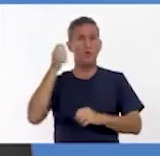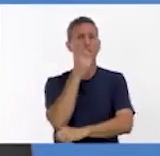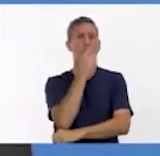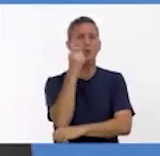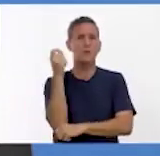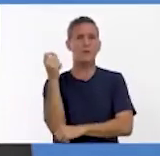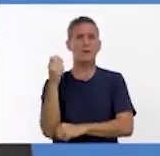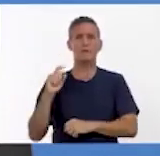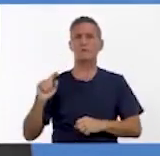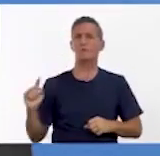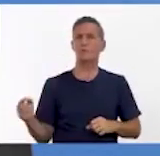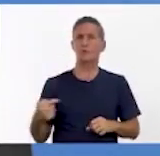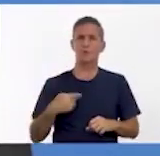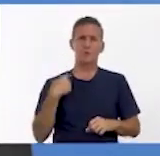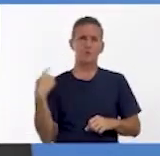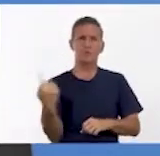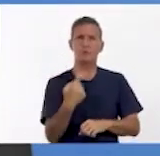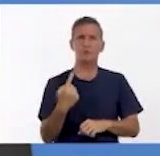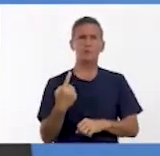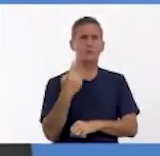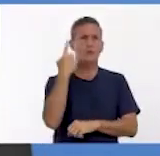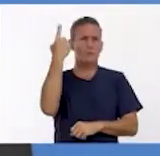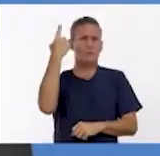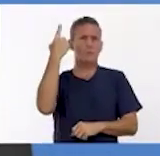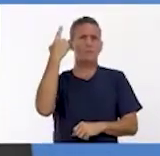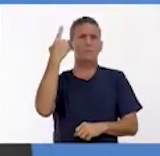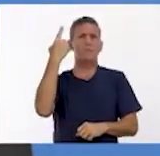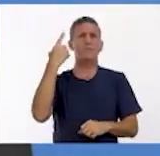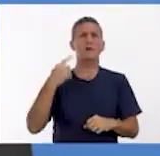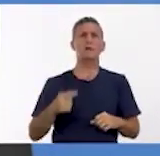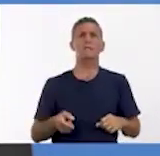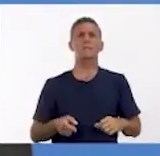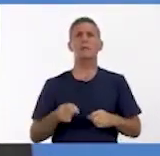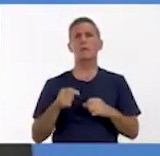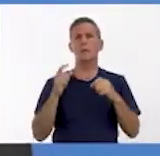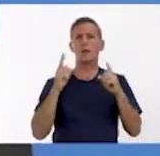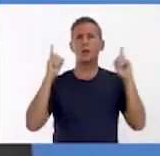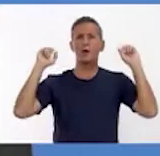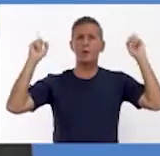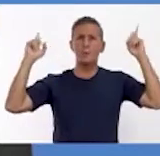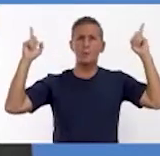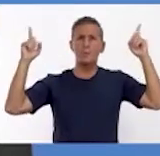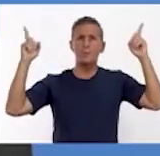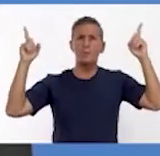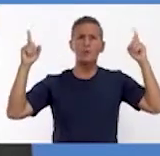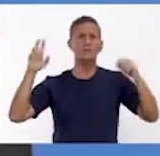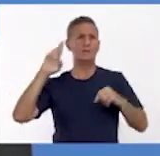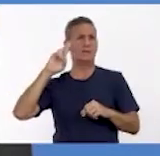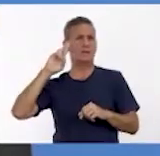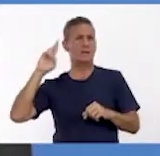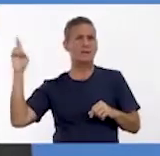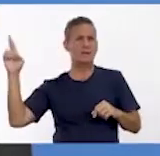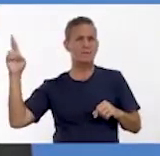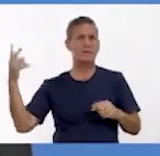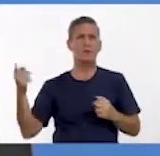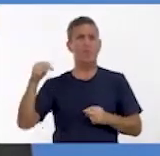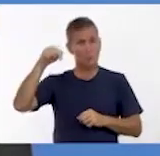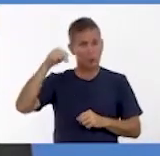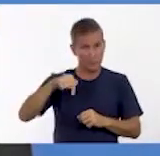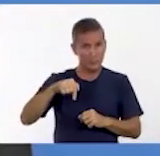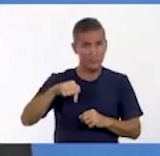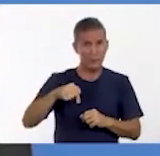maestros estamos entre los primeros mensajeros de la política del partido, del Estado y de